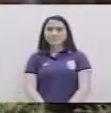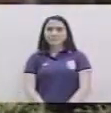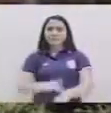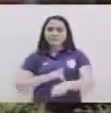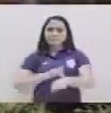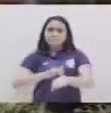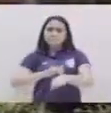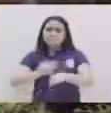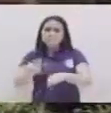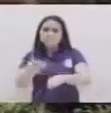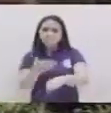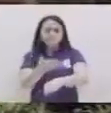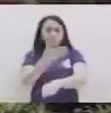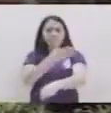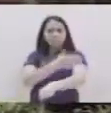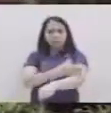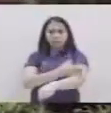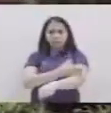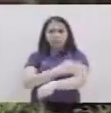muy temprano,